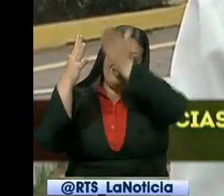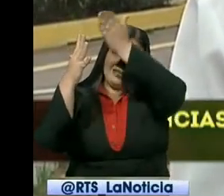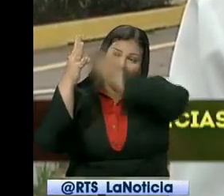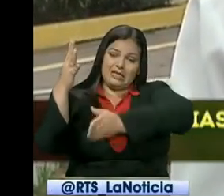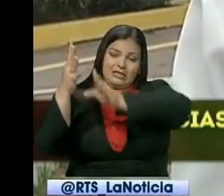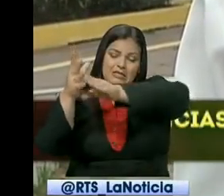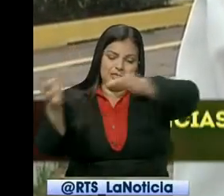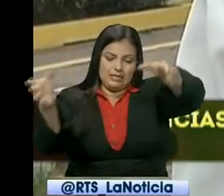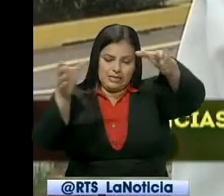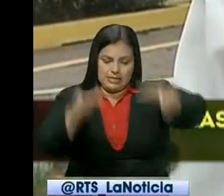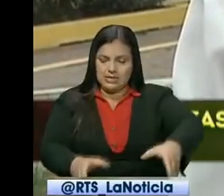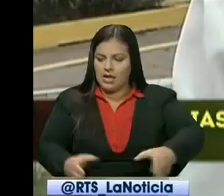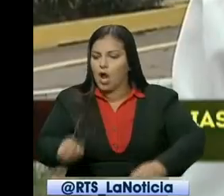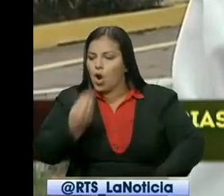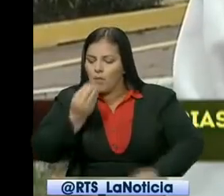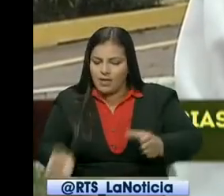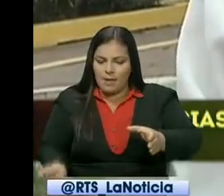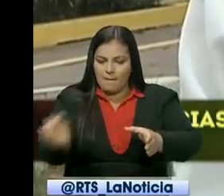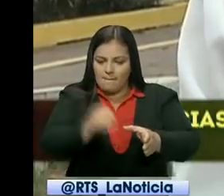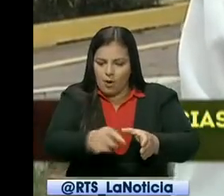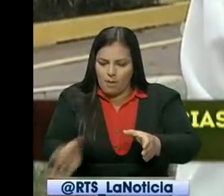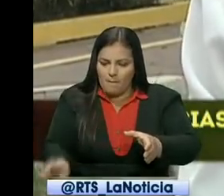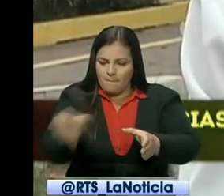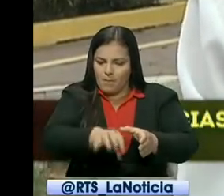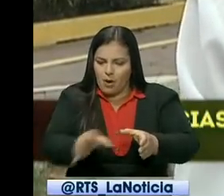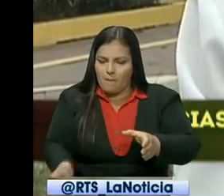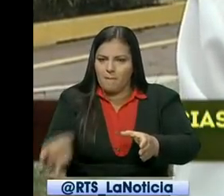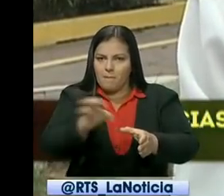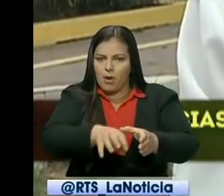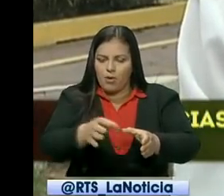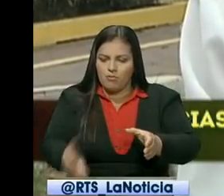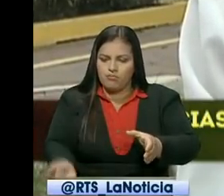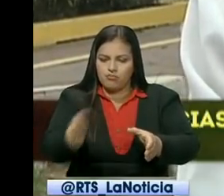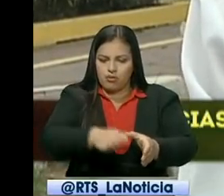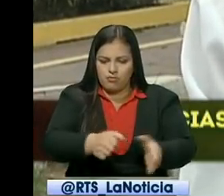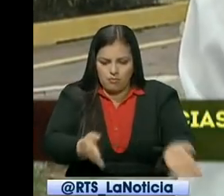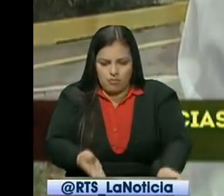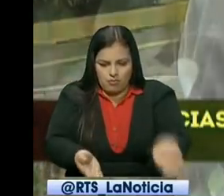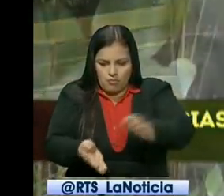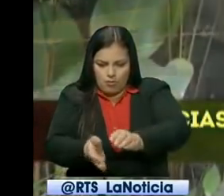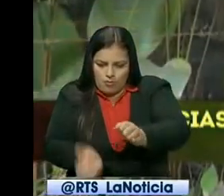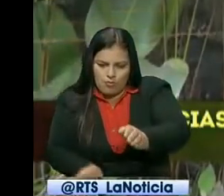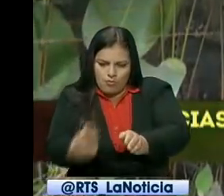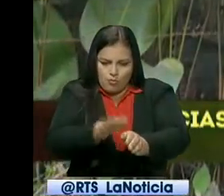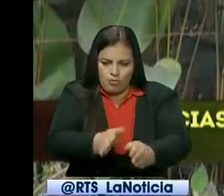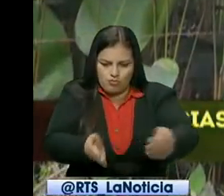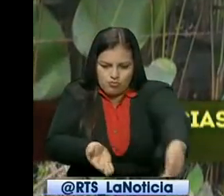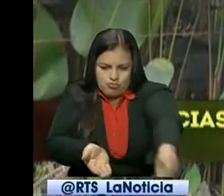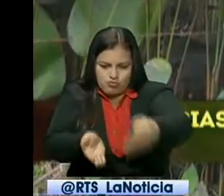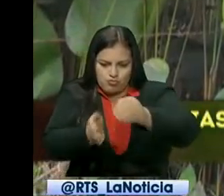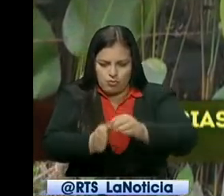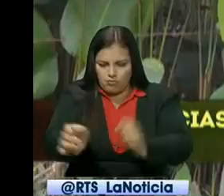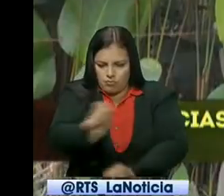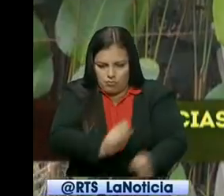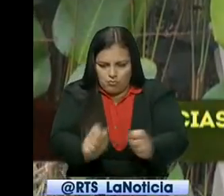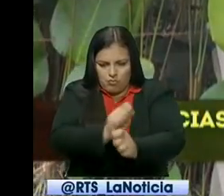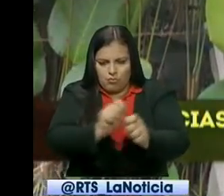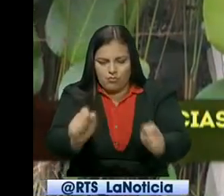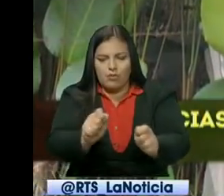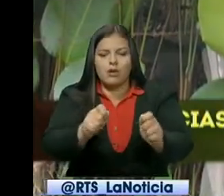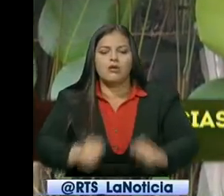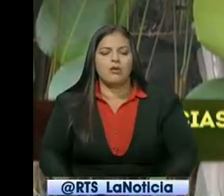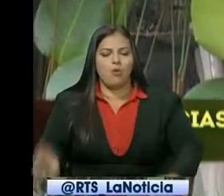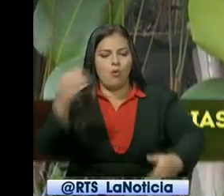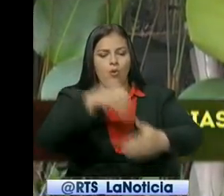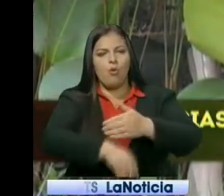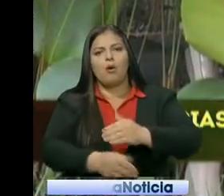la hoja del plátano o bien la hoja del bijao, que decían que en la hoja de bijao la comida era más